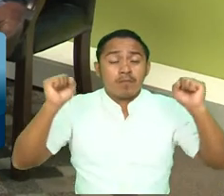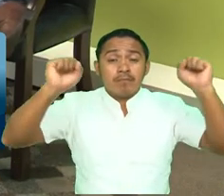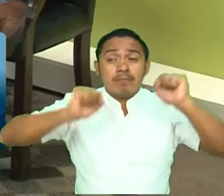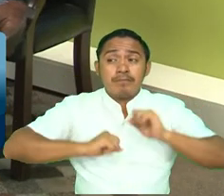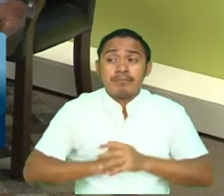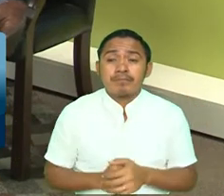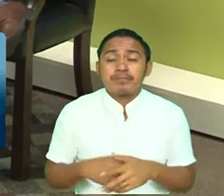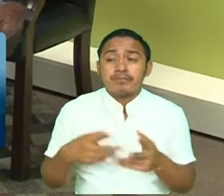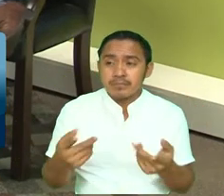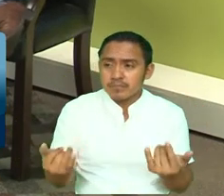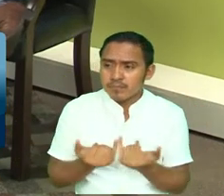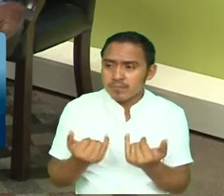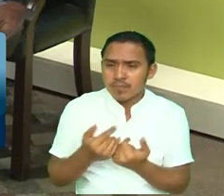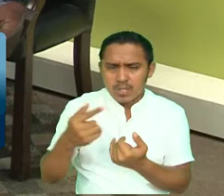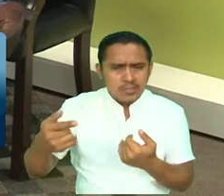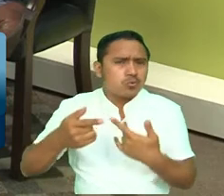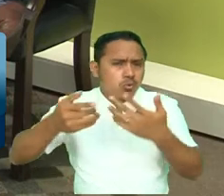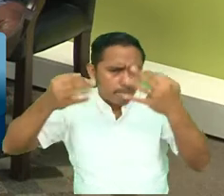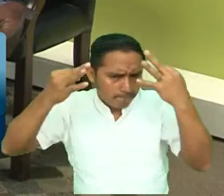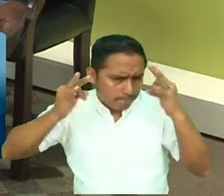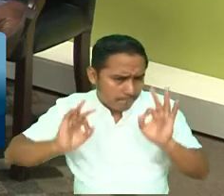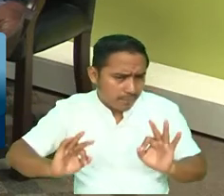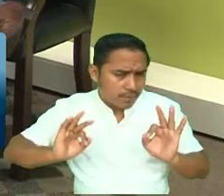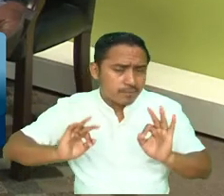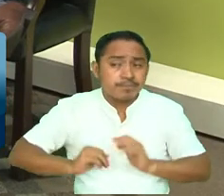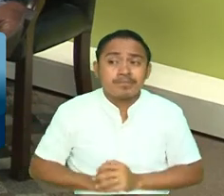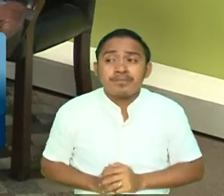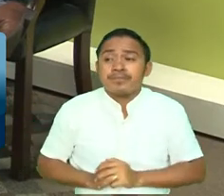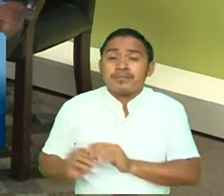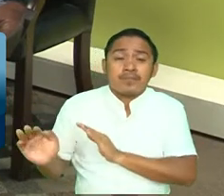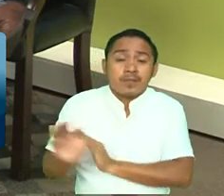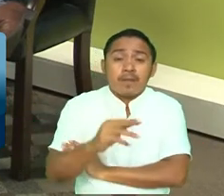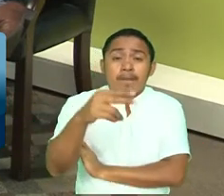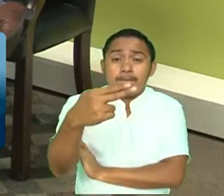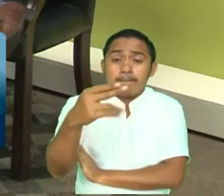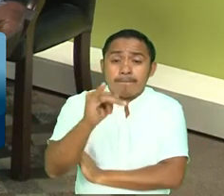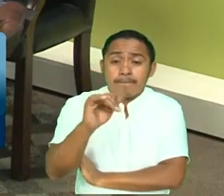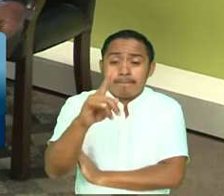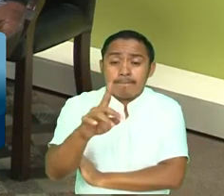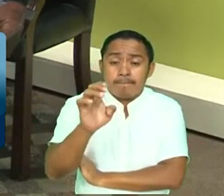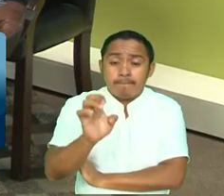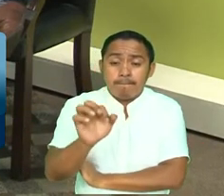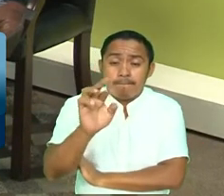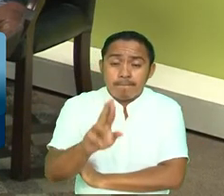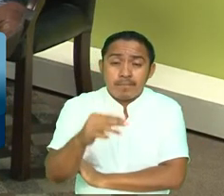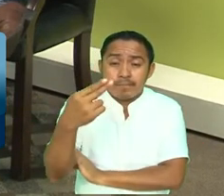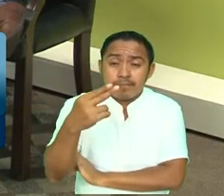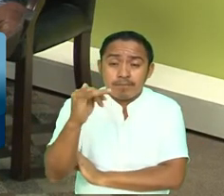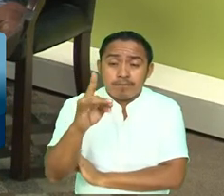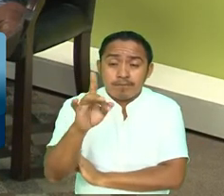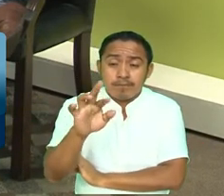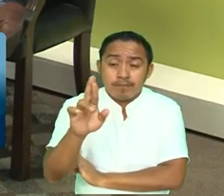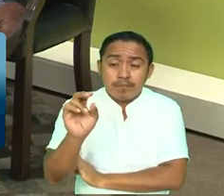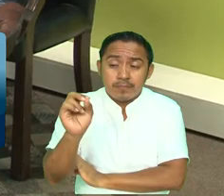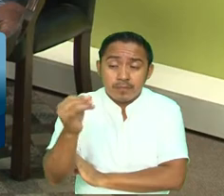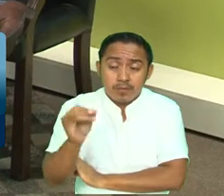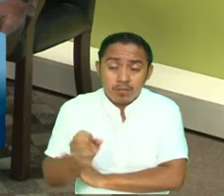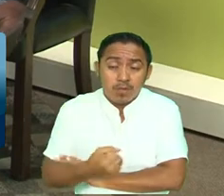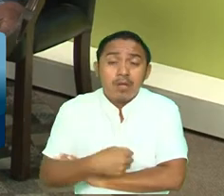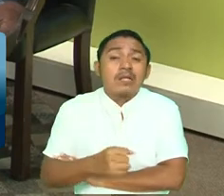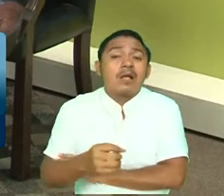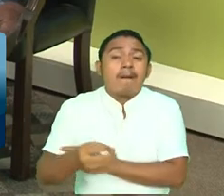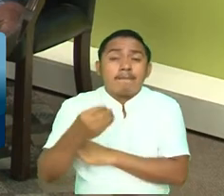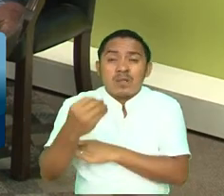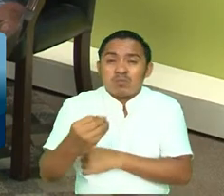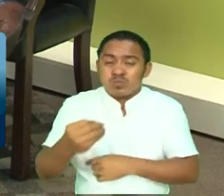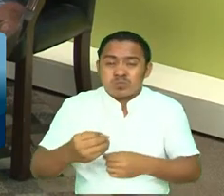y puede considerarse algo normal. Ahora, lo que es la hiperhidrosis en sí, una hiperhidrosis primaria, que es una sudoración